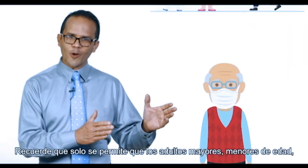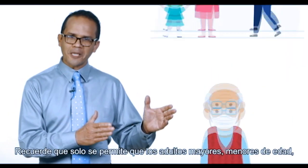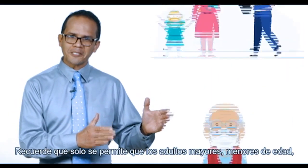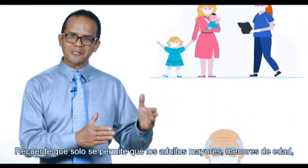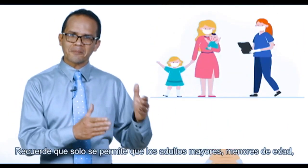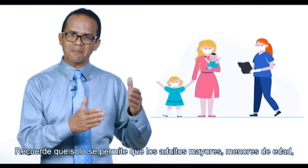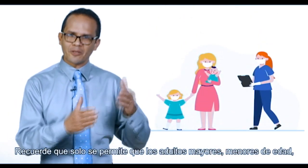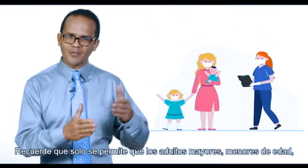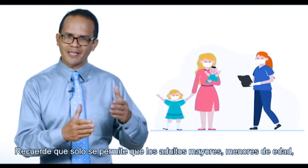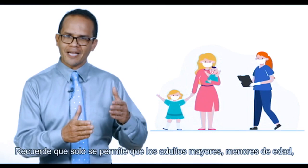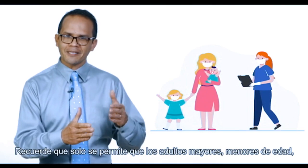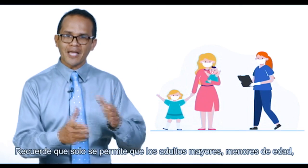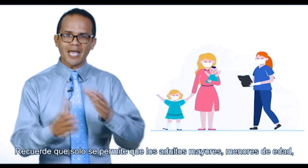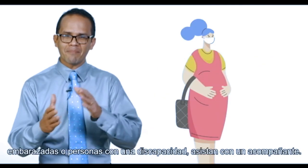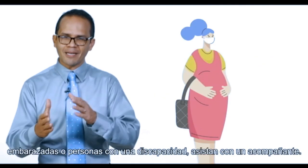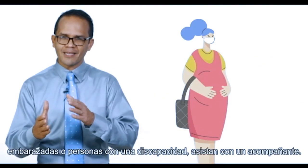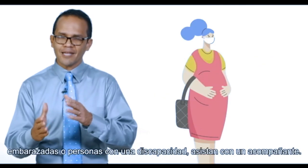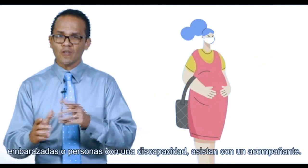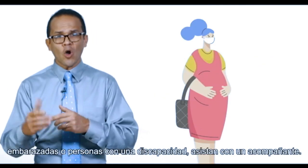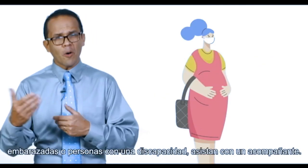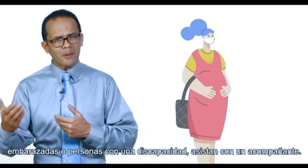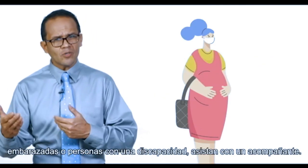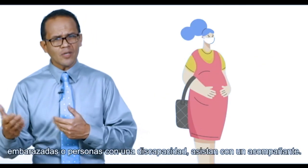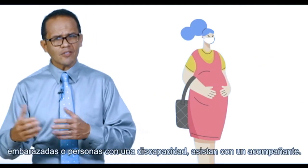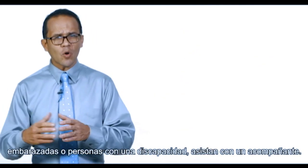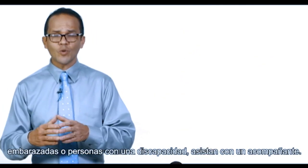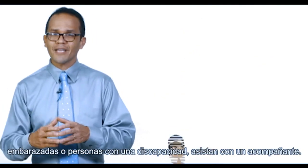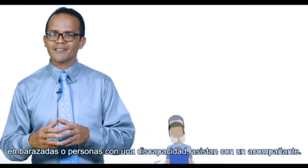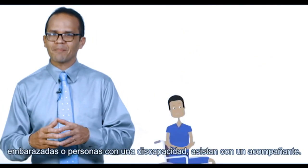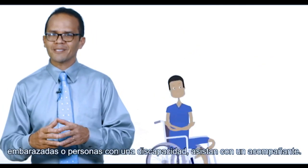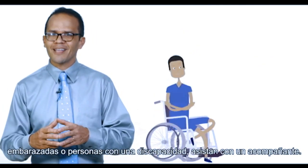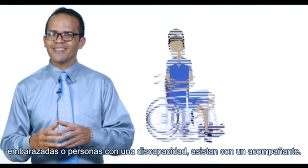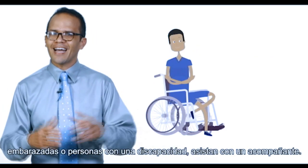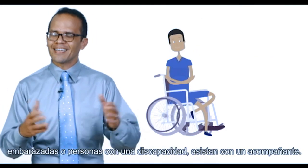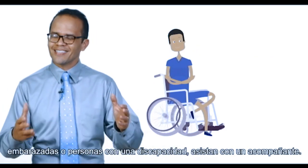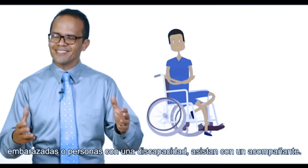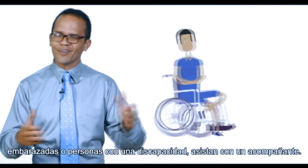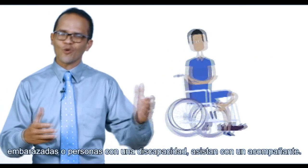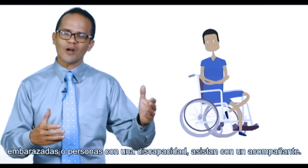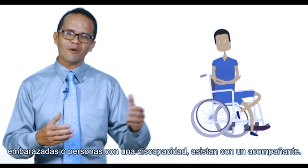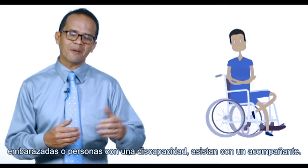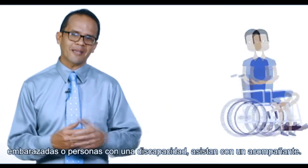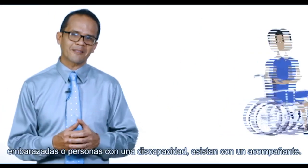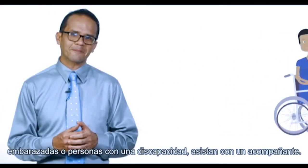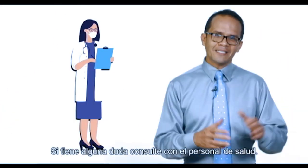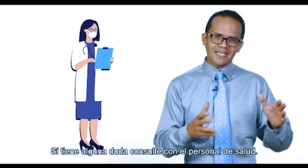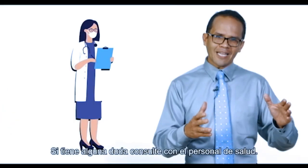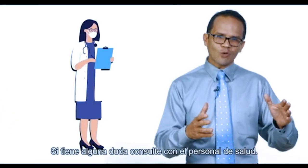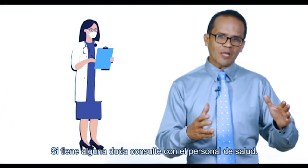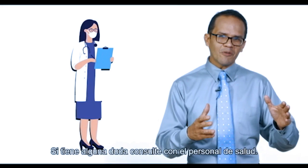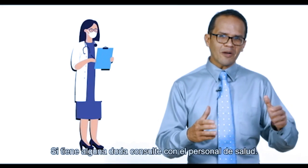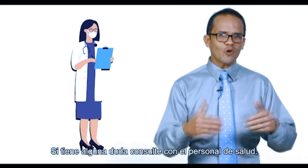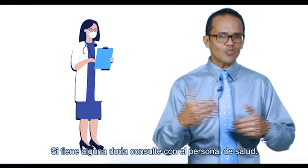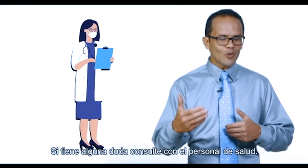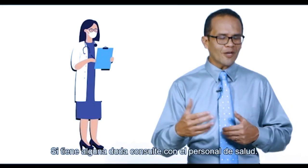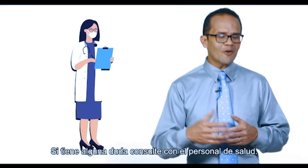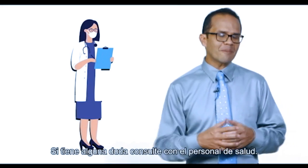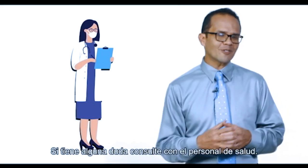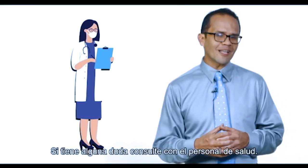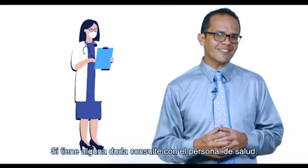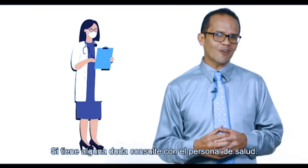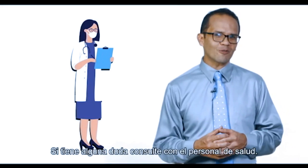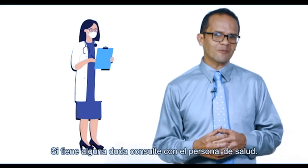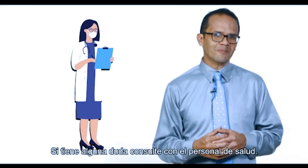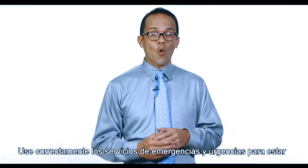adultos mayores, menores de edad, embarazadas o personas con una discapacidad asistan con un acompañante. Si tiene alguna duda, consulte